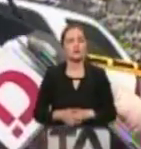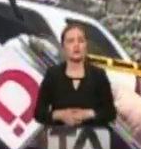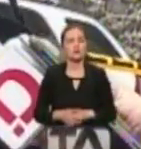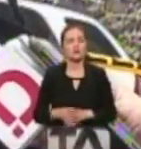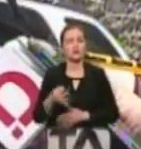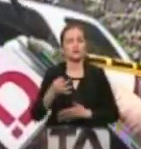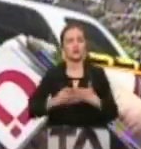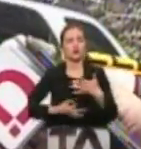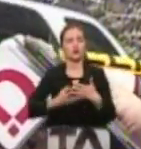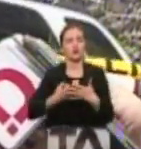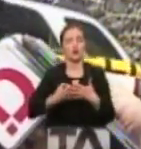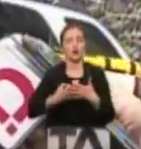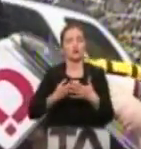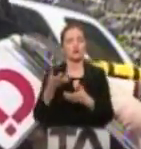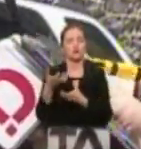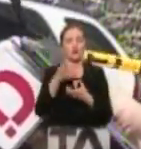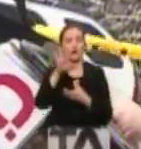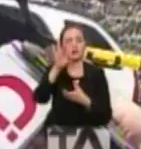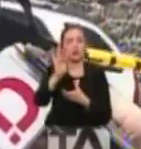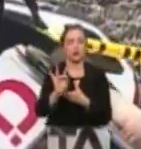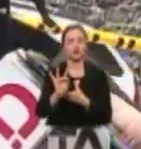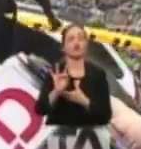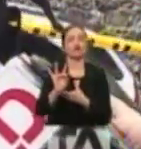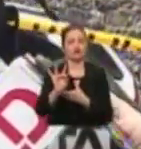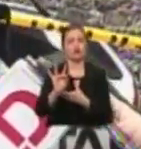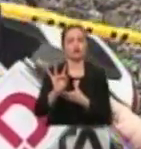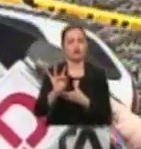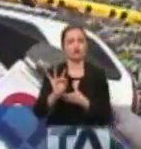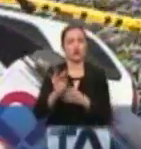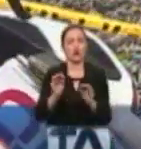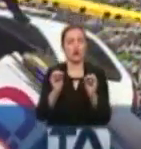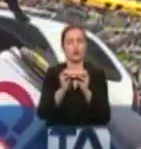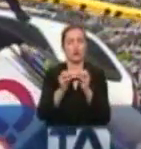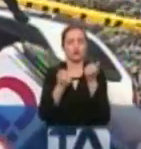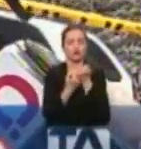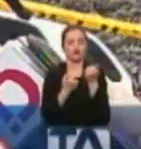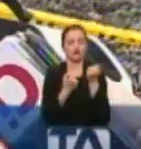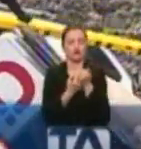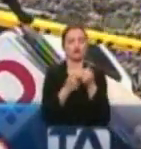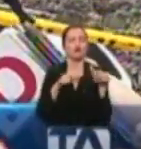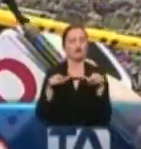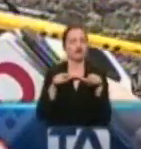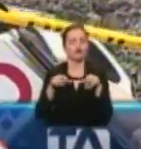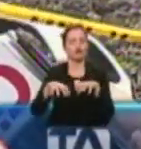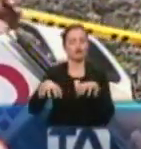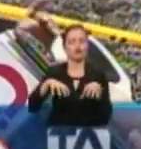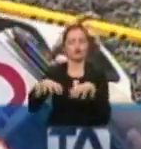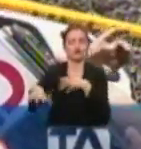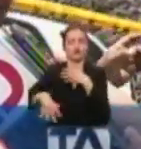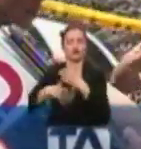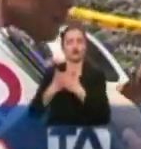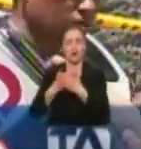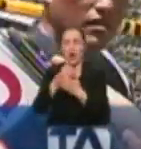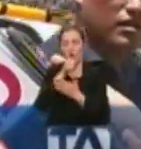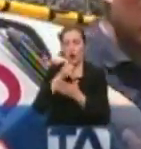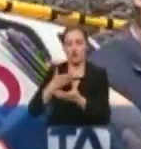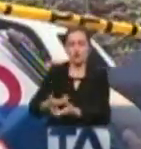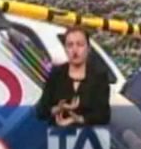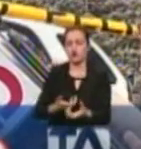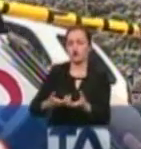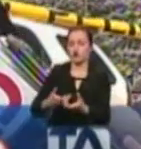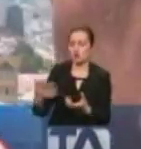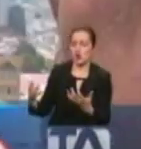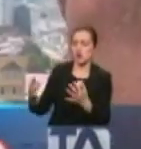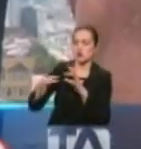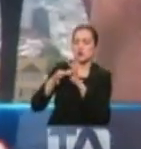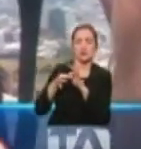En total estamos aproximadamente 48 personas en terreno, más del personal de apoyo que se encuentra coordinando todo lo que es abastecimiento de agua a través de la